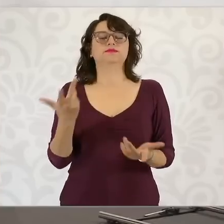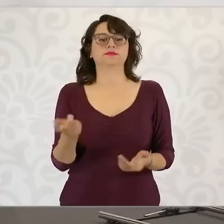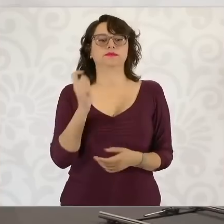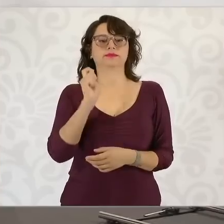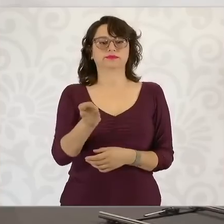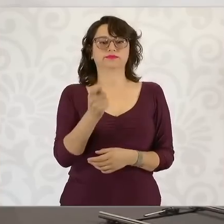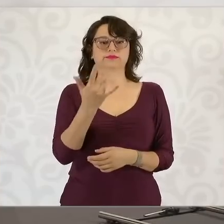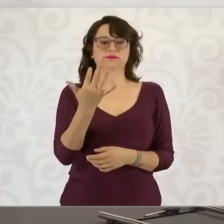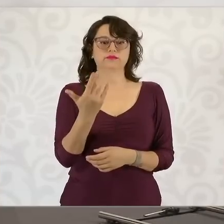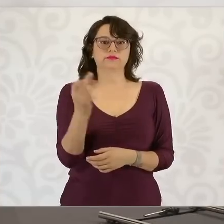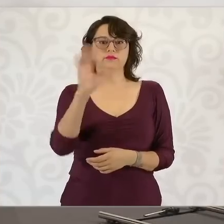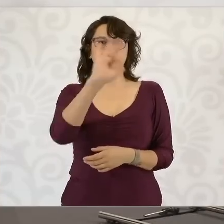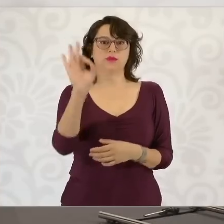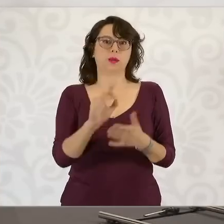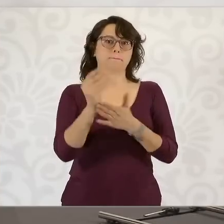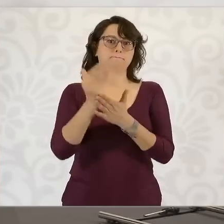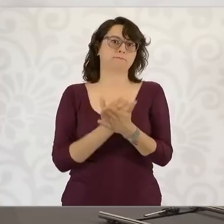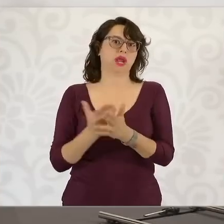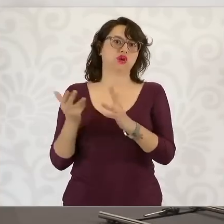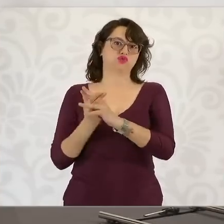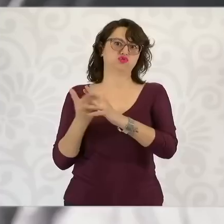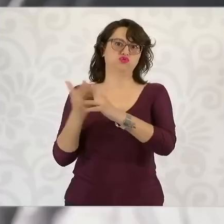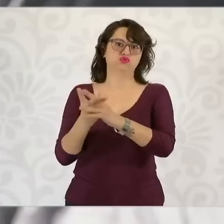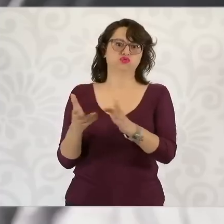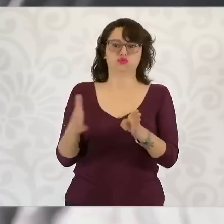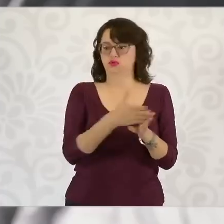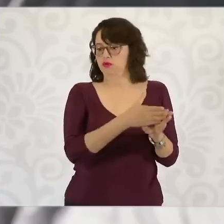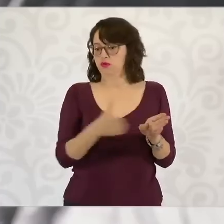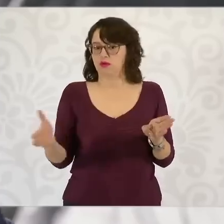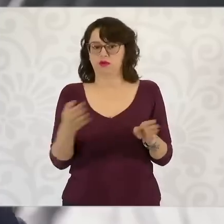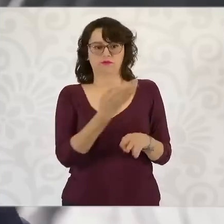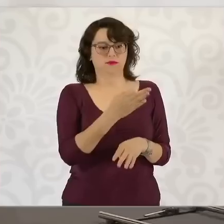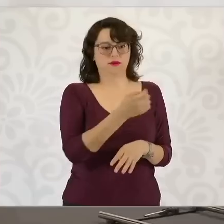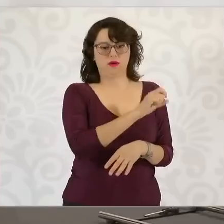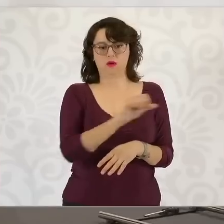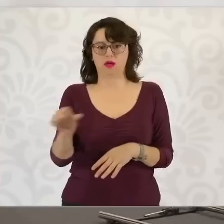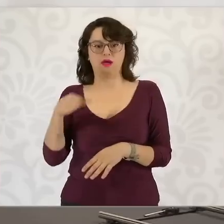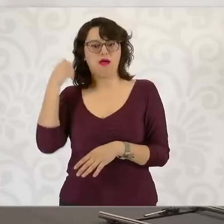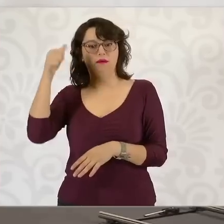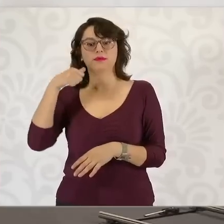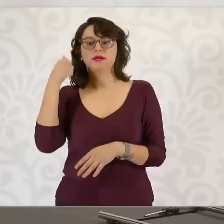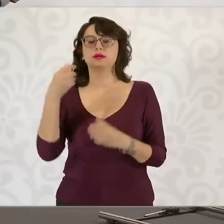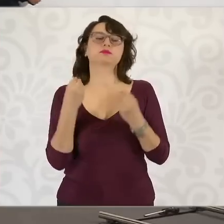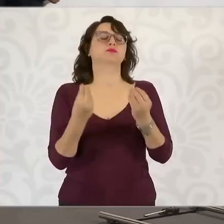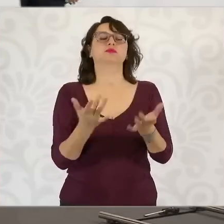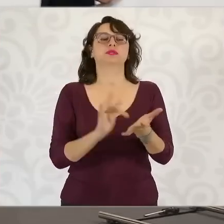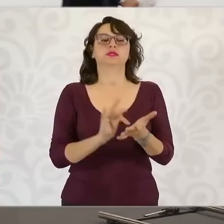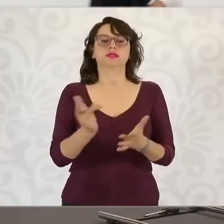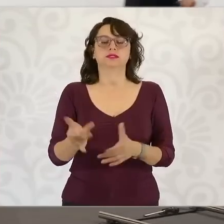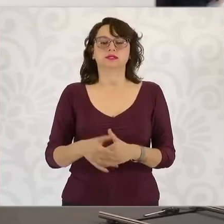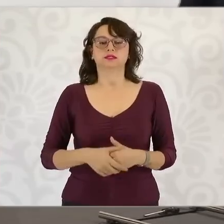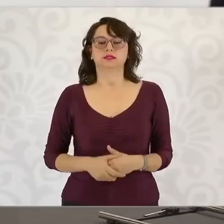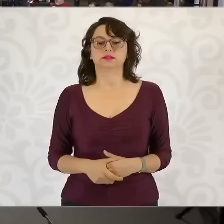una reducción de casi 50% entre febrero y abril. Muchas gracias.